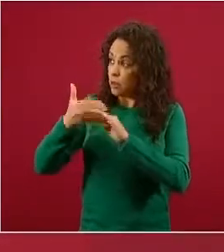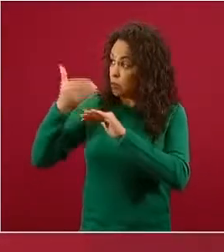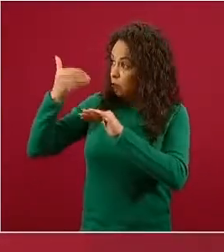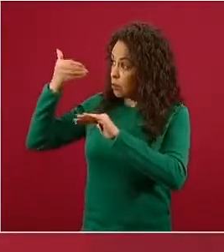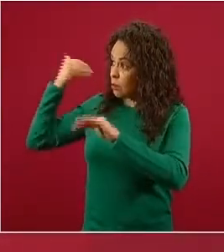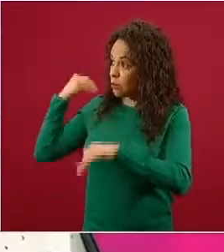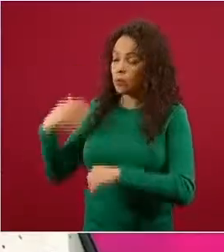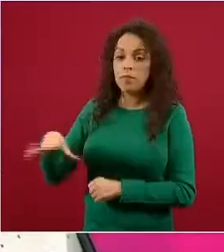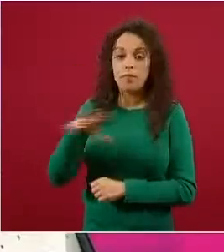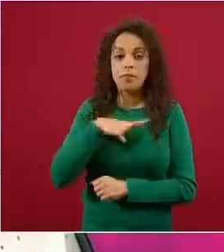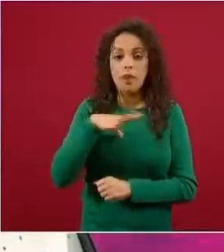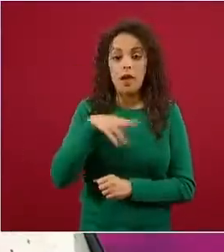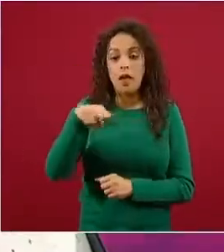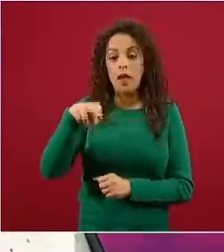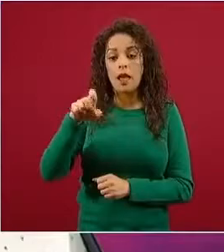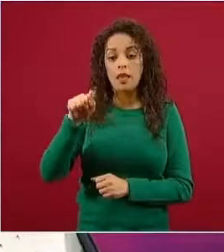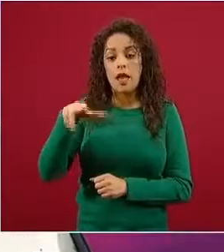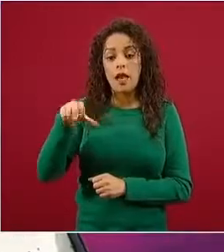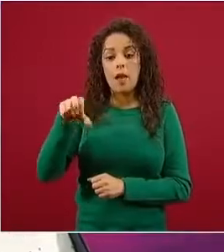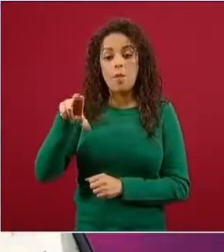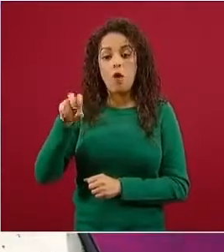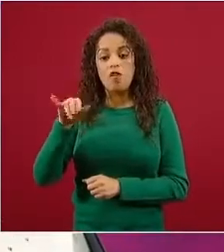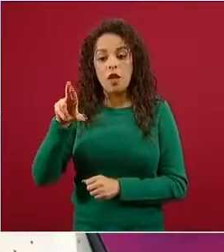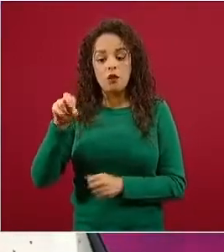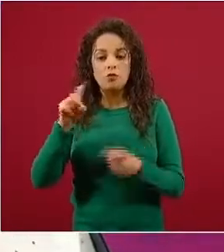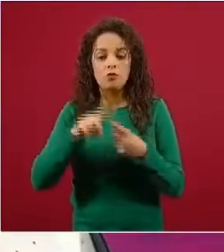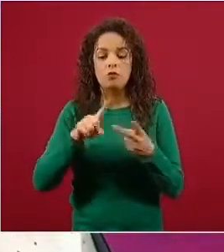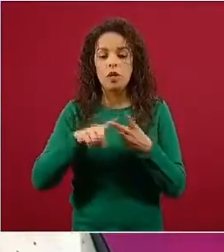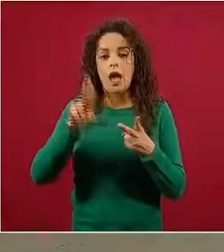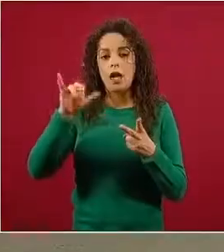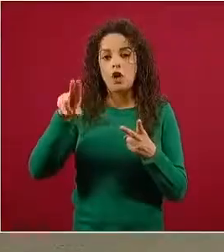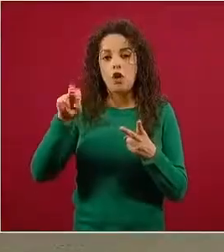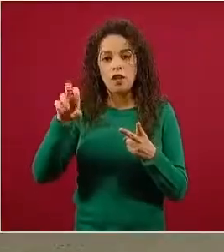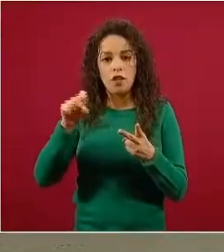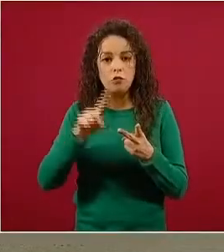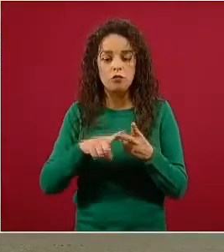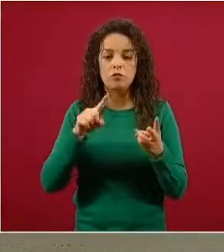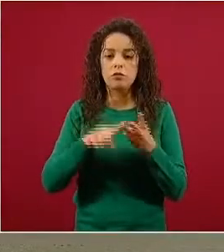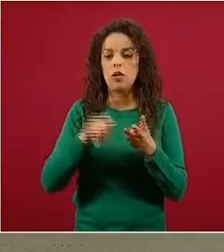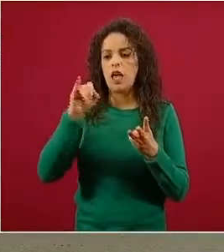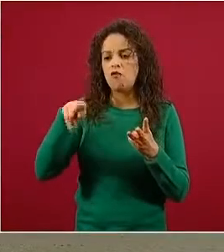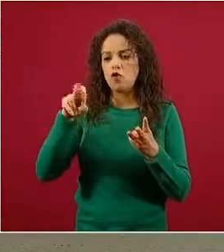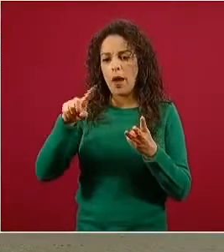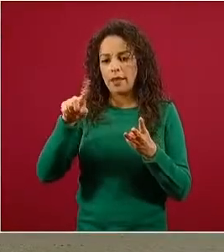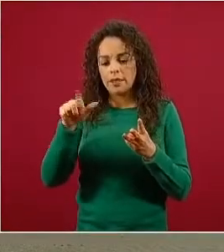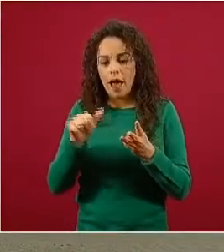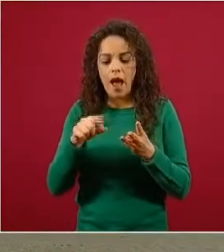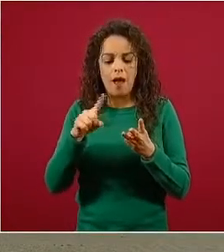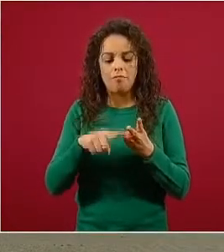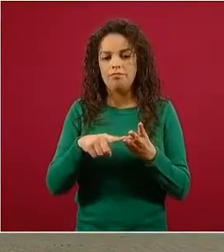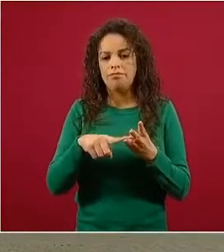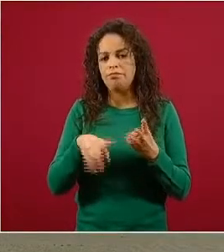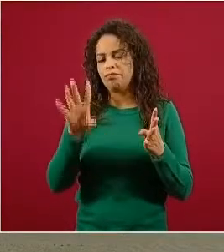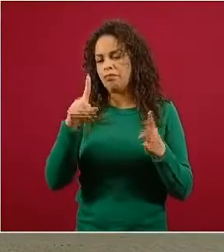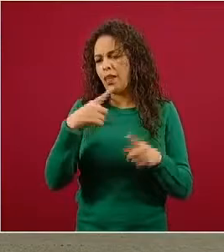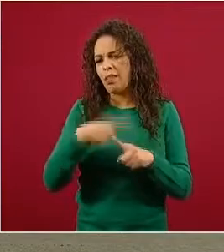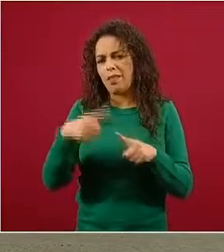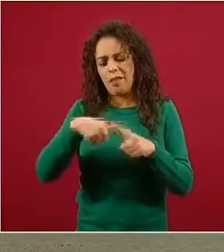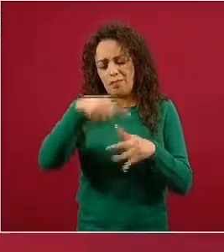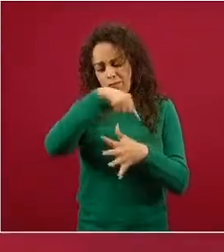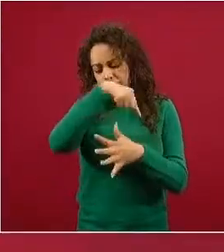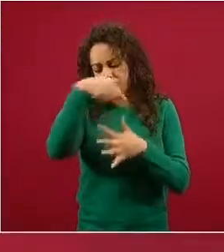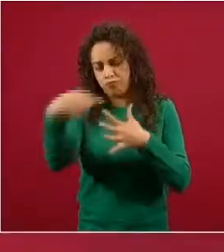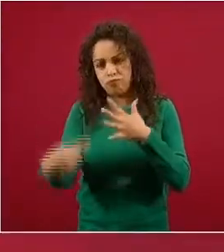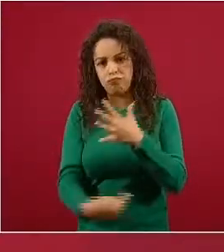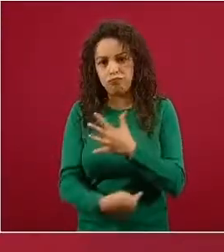final de cuáles fueron las causas de esto, creo que eso va a tomar tiempo porque no todo se puede hacer por estos comités de